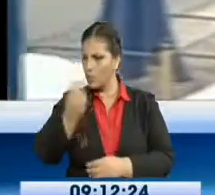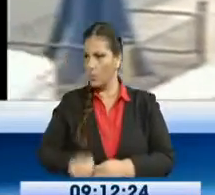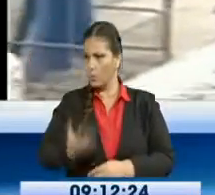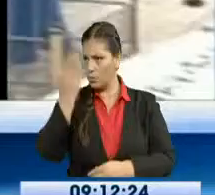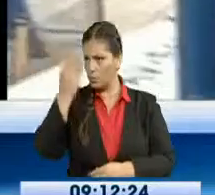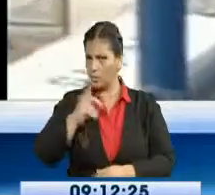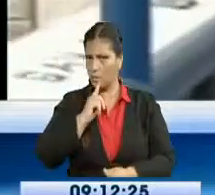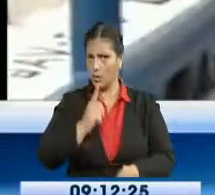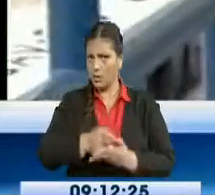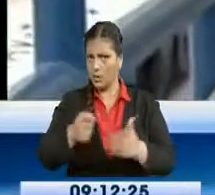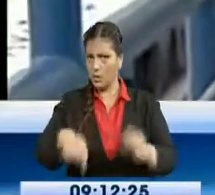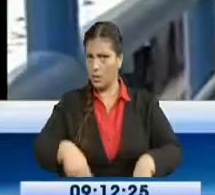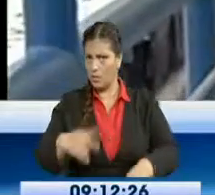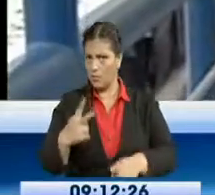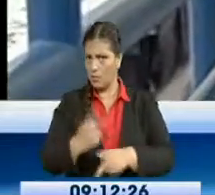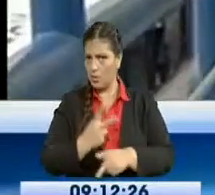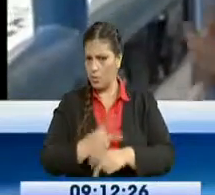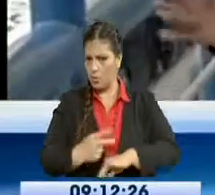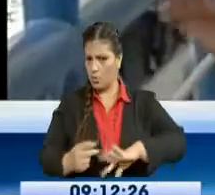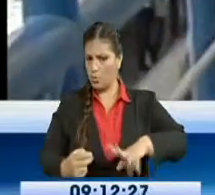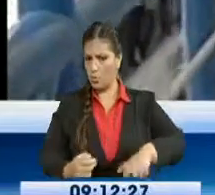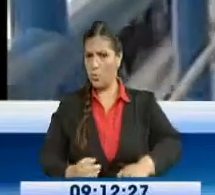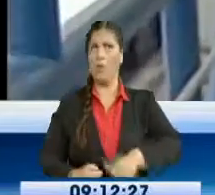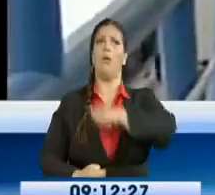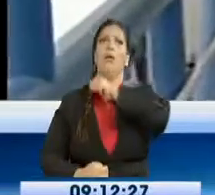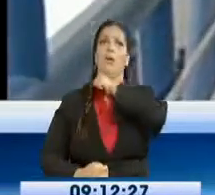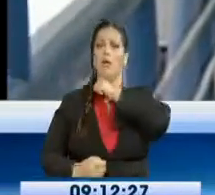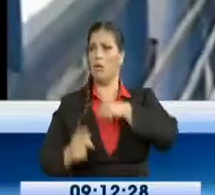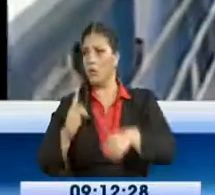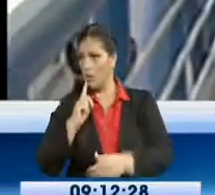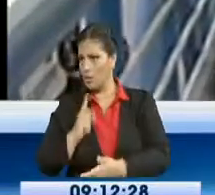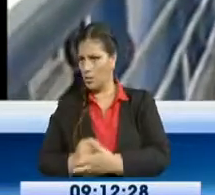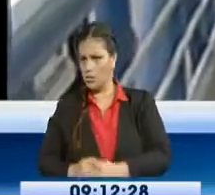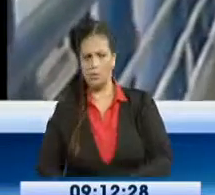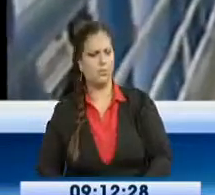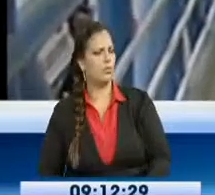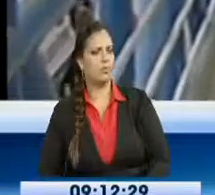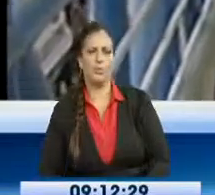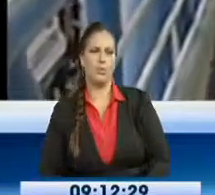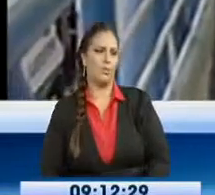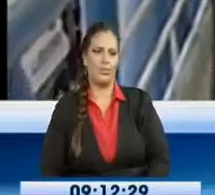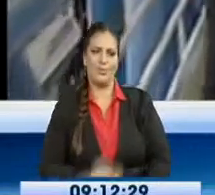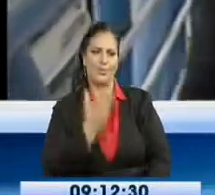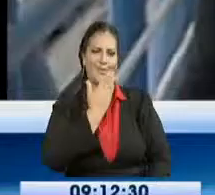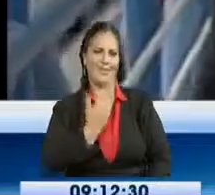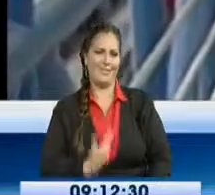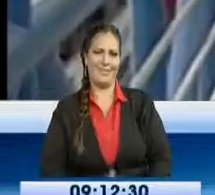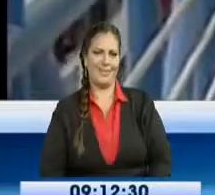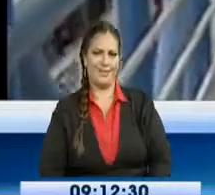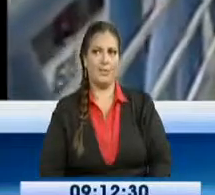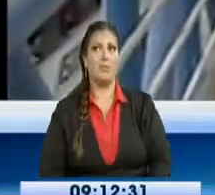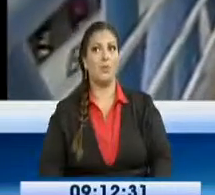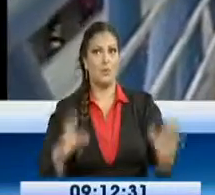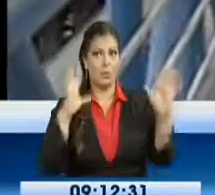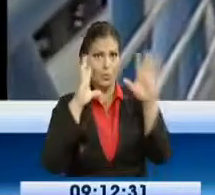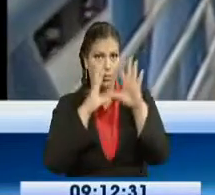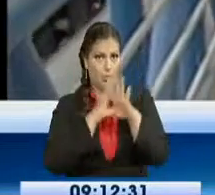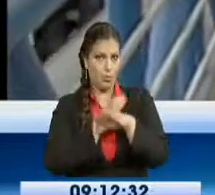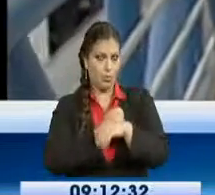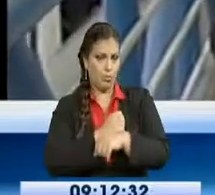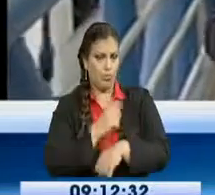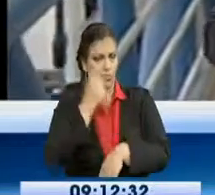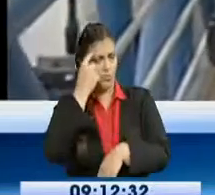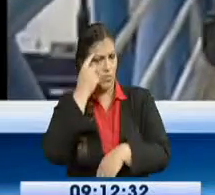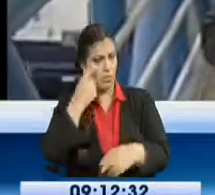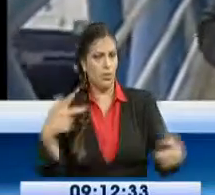usted? Bueno, asaltado no, pero del peligro de los carros y también de noche de ser los ladrones también. Pero a mí no me ha pasado